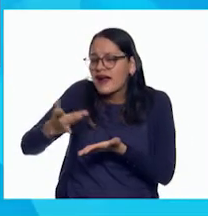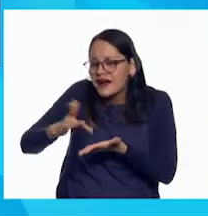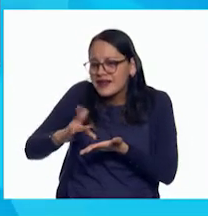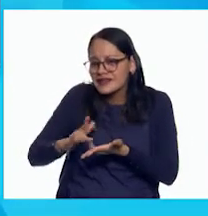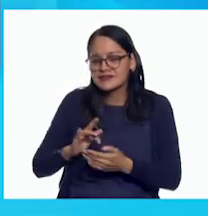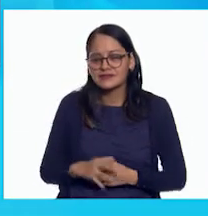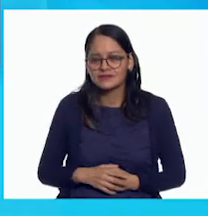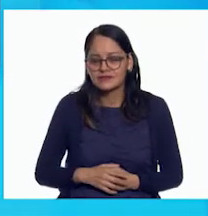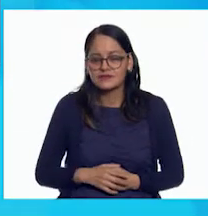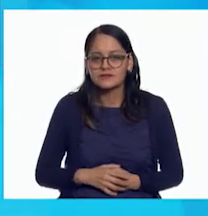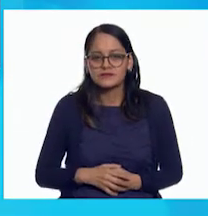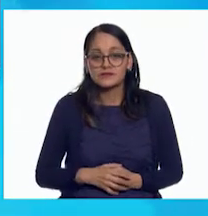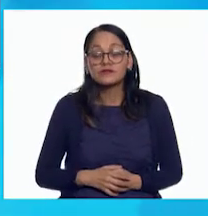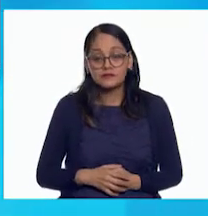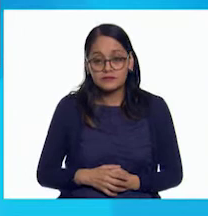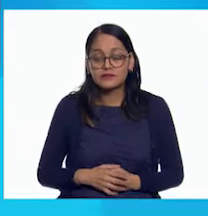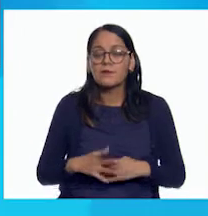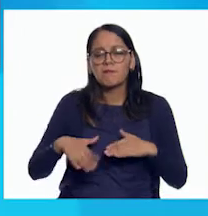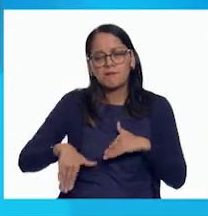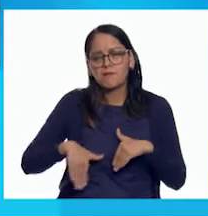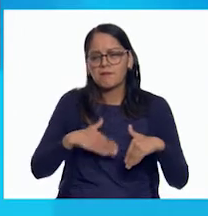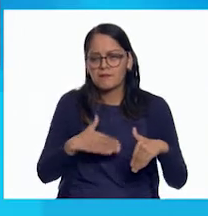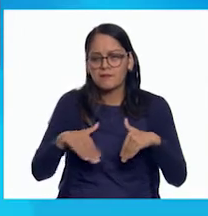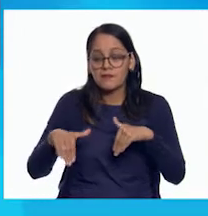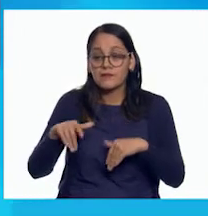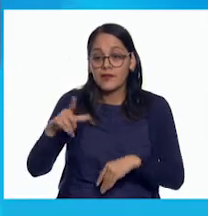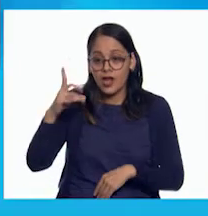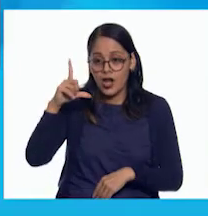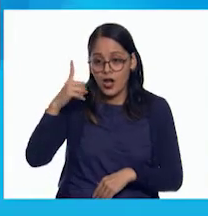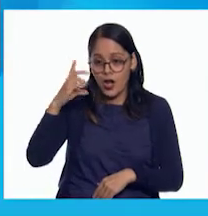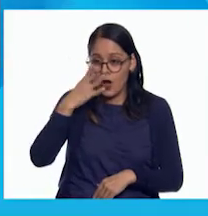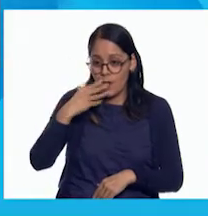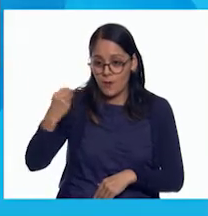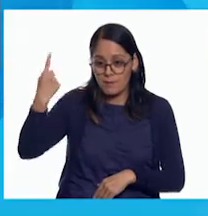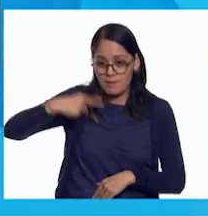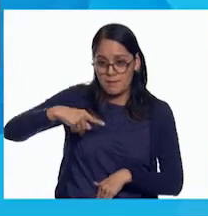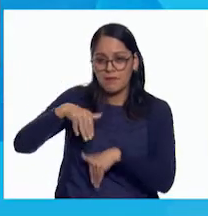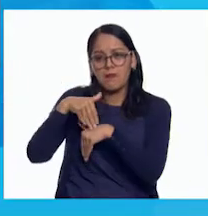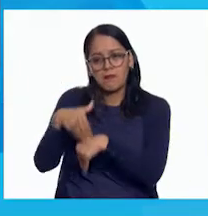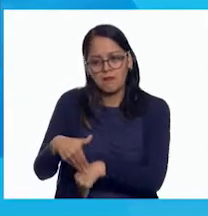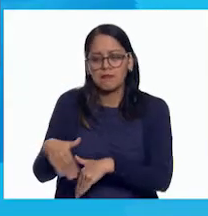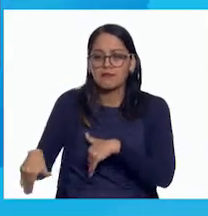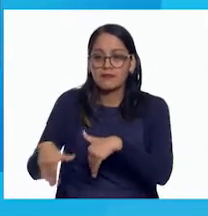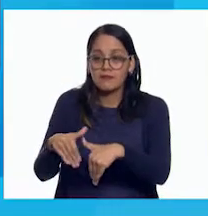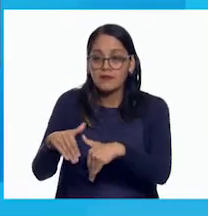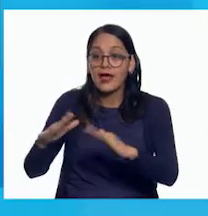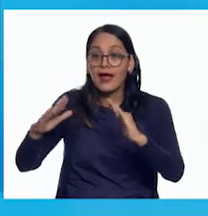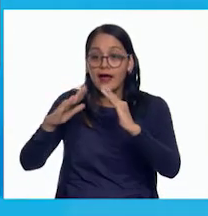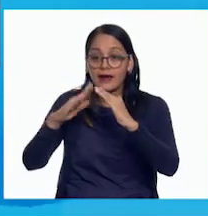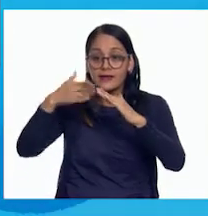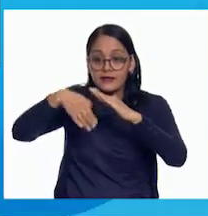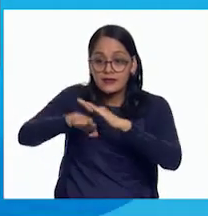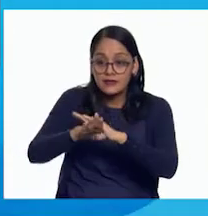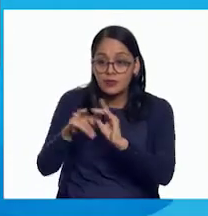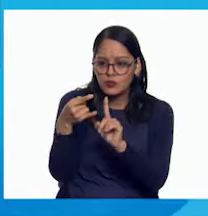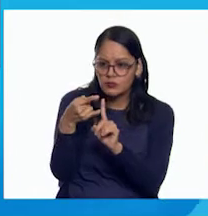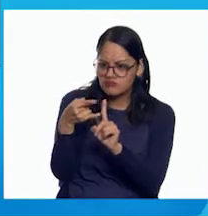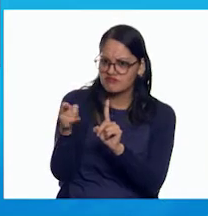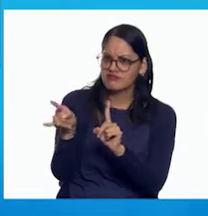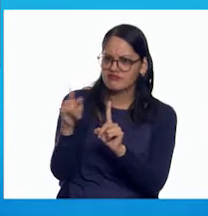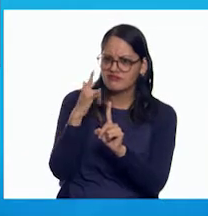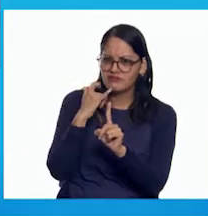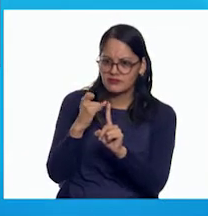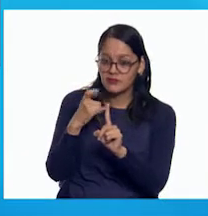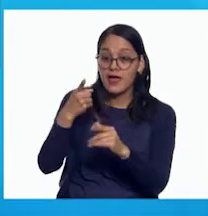lobo, dijo Caperucita, y siguió por el camino que le indicó. Cuando Caperucita llegó a la casa de la abuela, la puerta estaba abierta